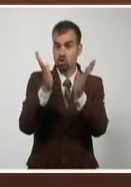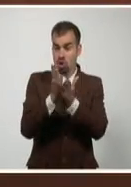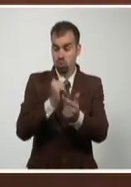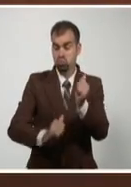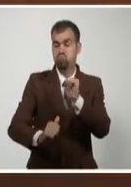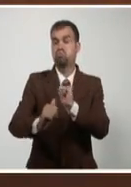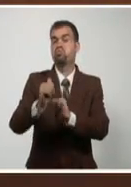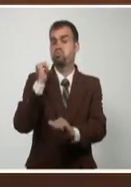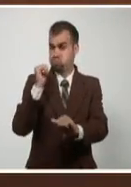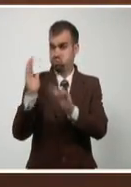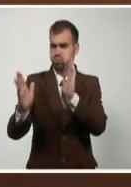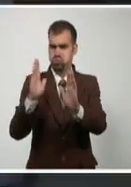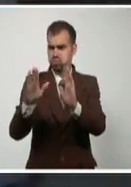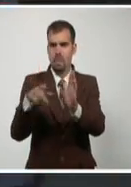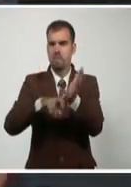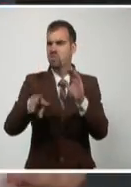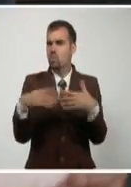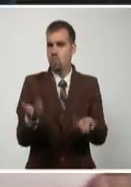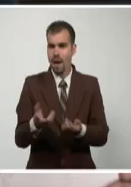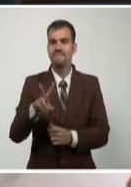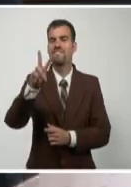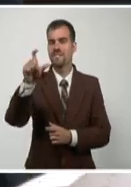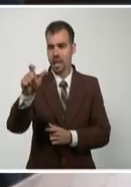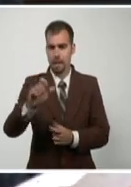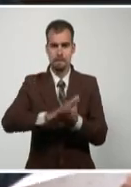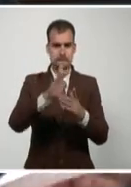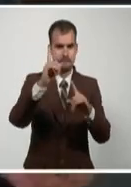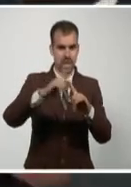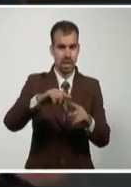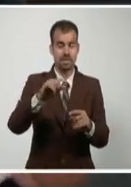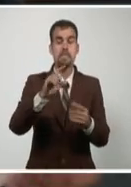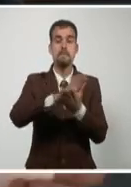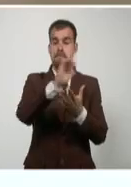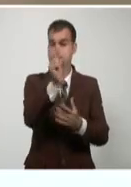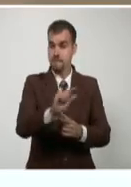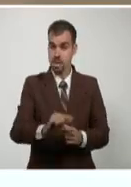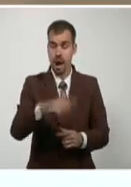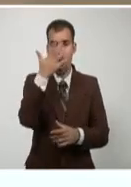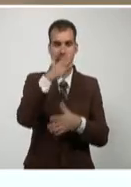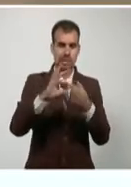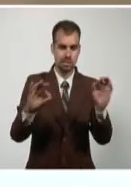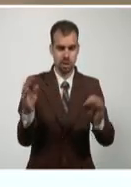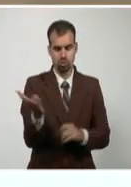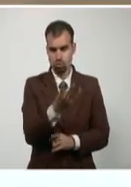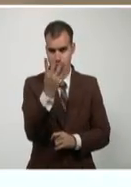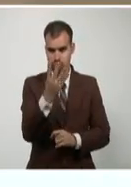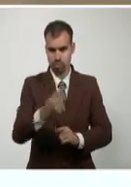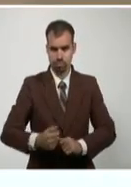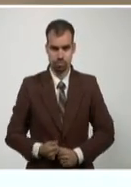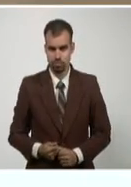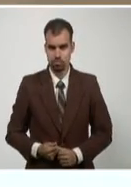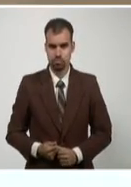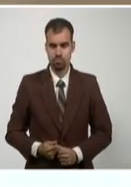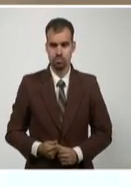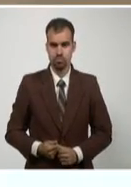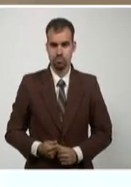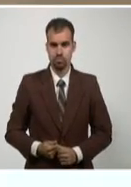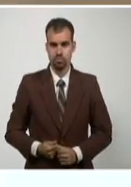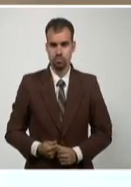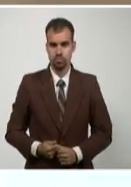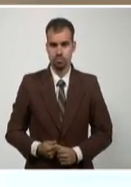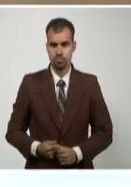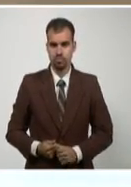y etapas en las provincias de Villa Clara, Matanzas, Mayabeque y Artemisa. La provincia de Villa